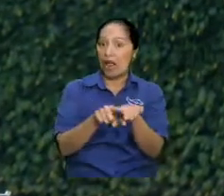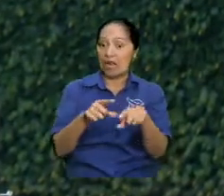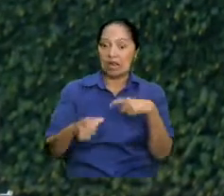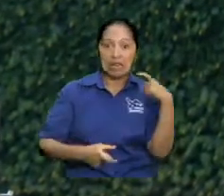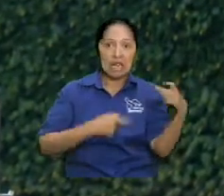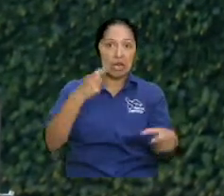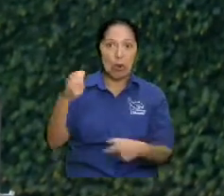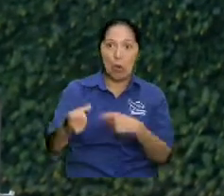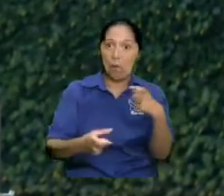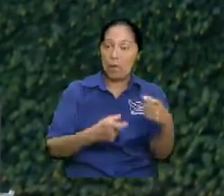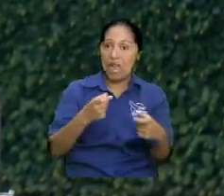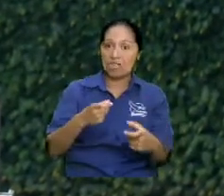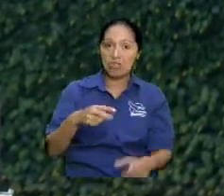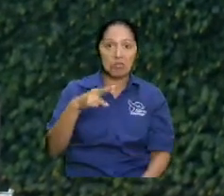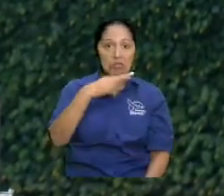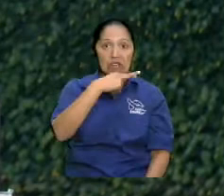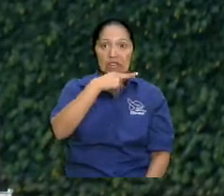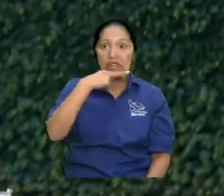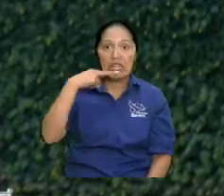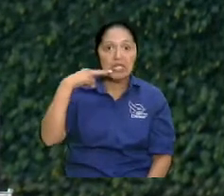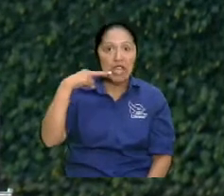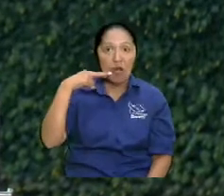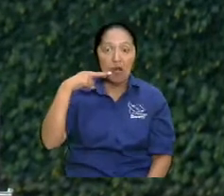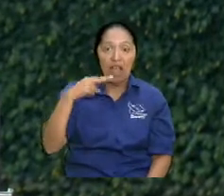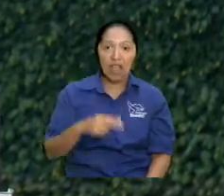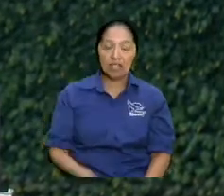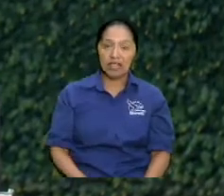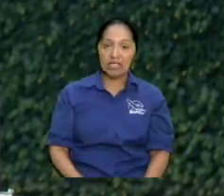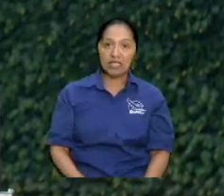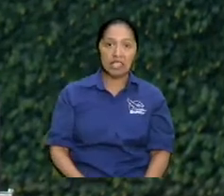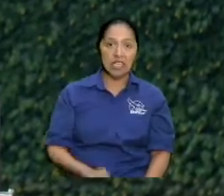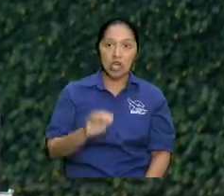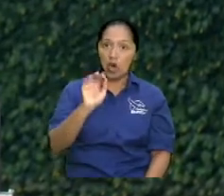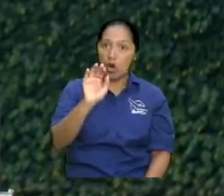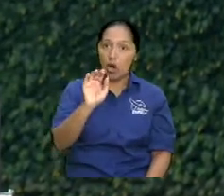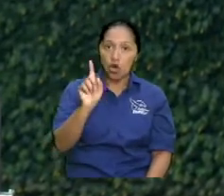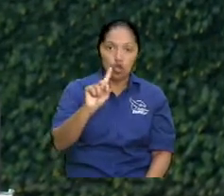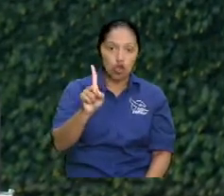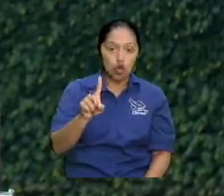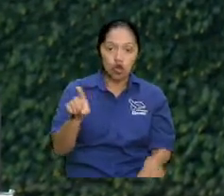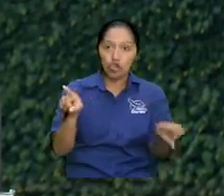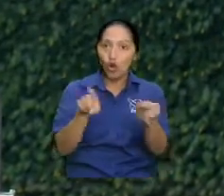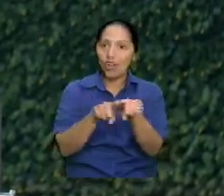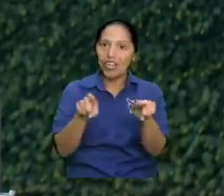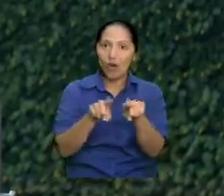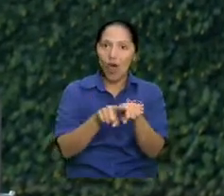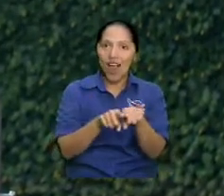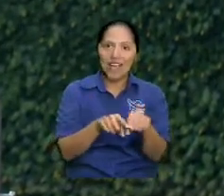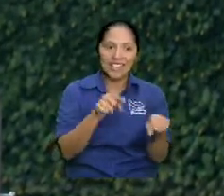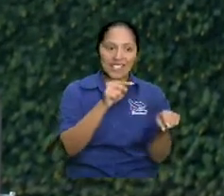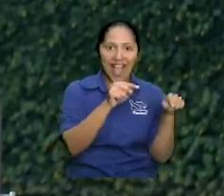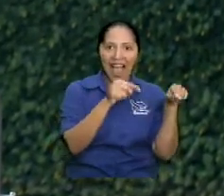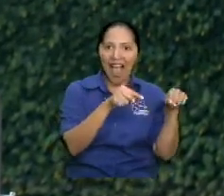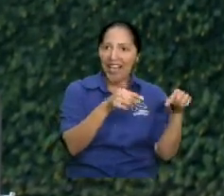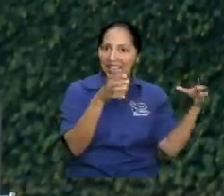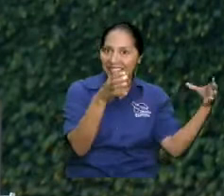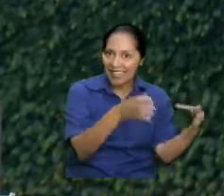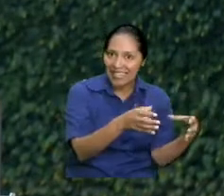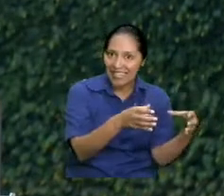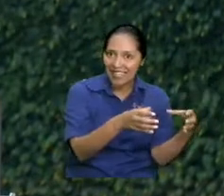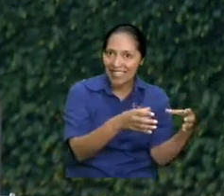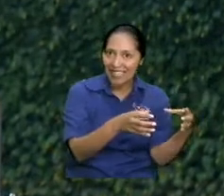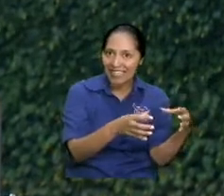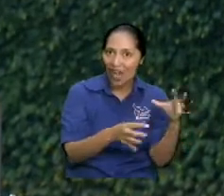Usted quiere comer un buen producto de esa cadena, tiene que ir a la zona donde hay gente de